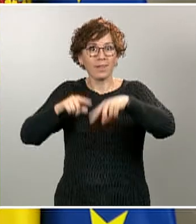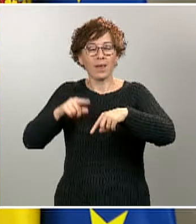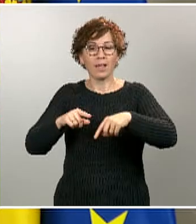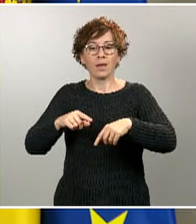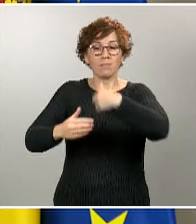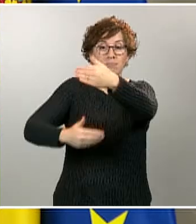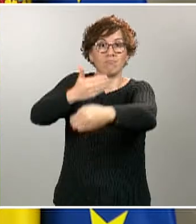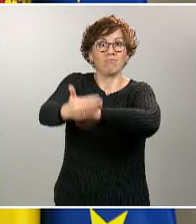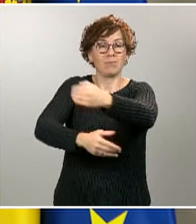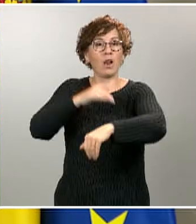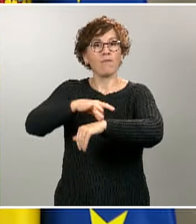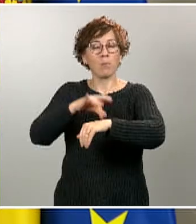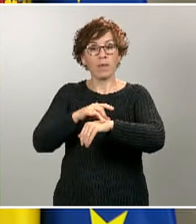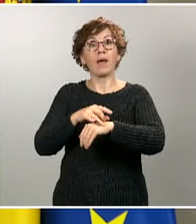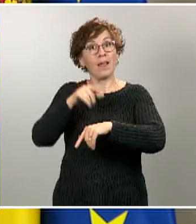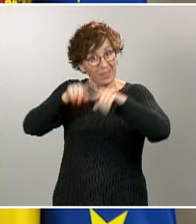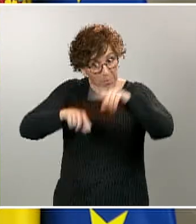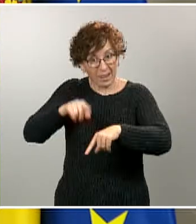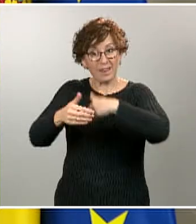tomando las decisiones siempre con mucha cautela.